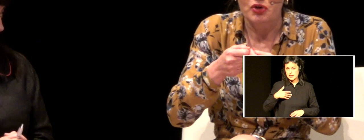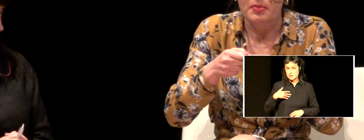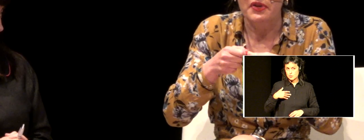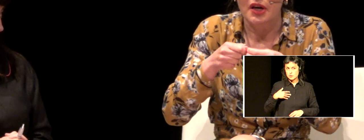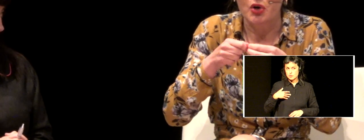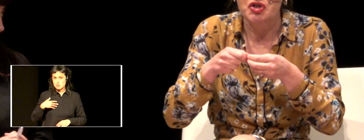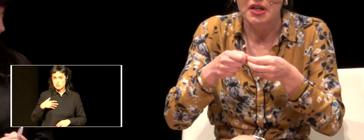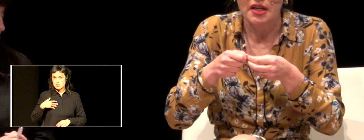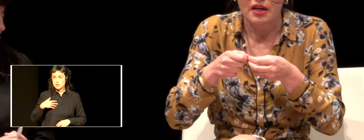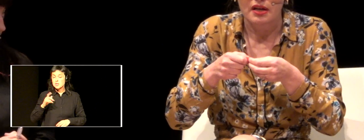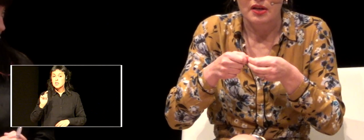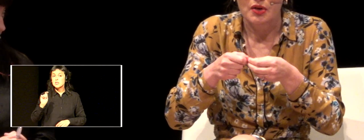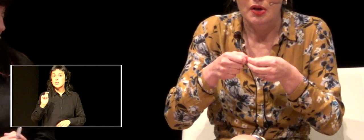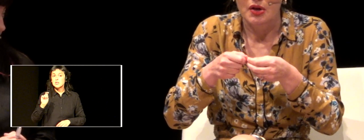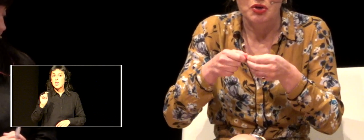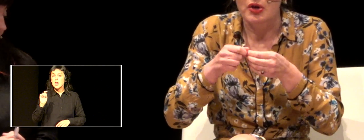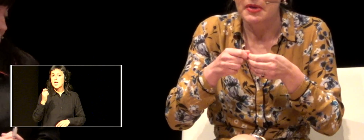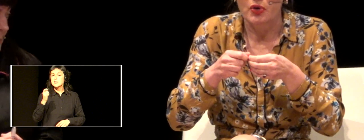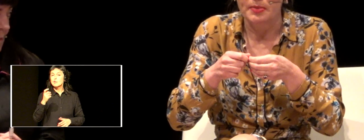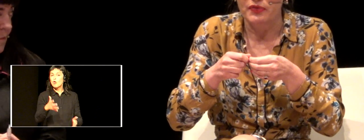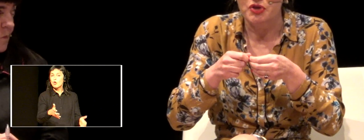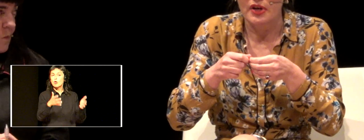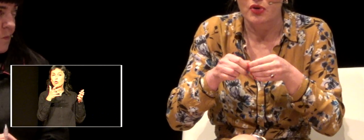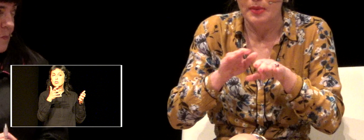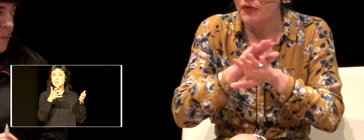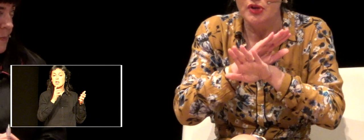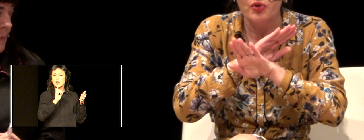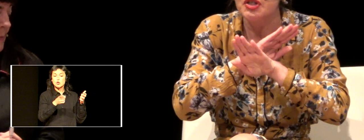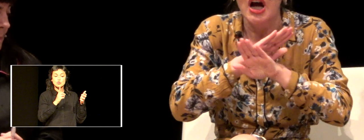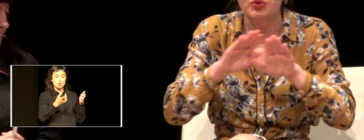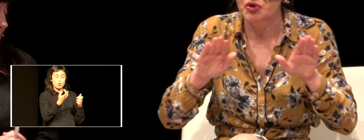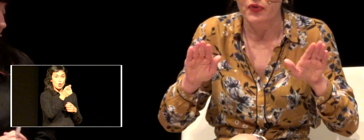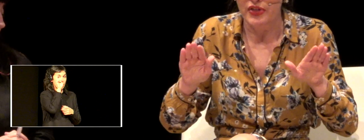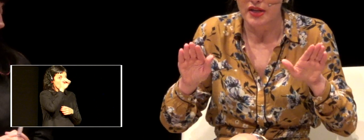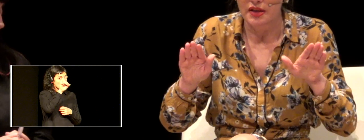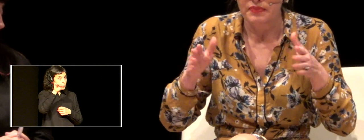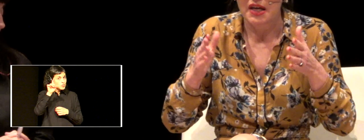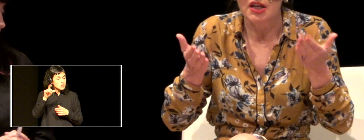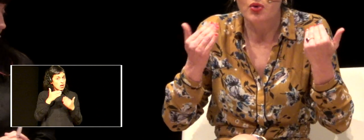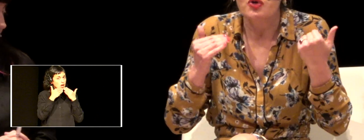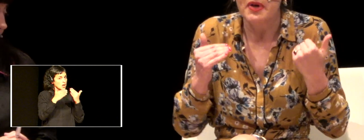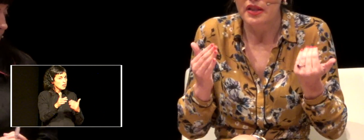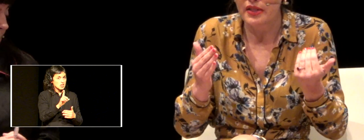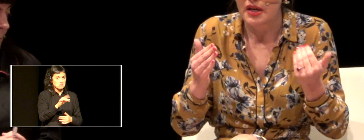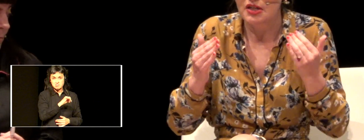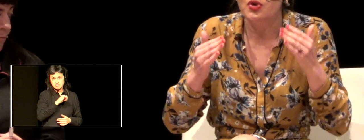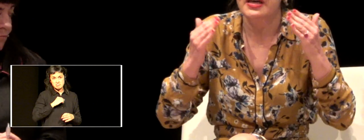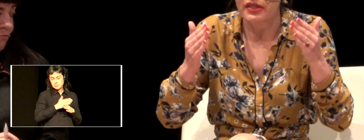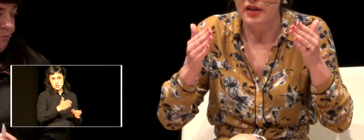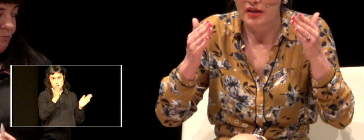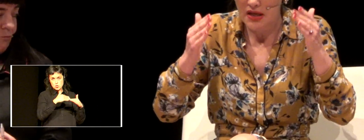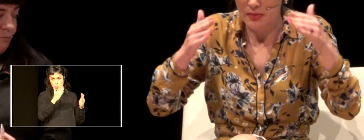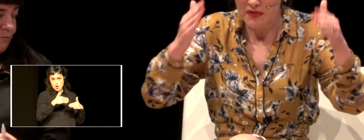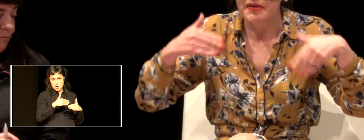que no se puede conseguir solamente con el profesorado, que el profesorado no es autosuficiente. Esa cura de humildad es lo que